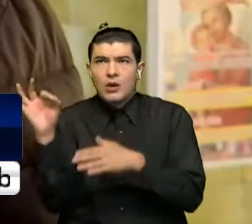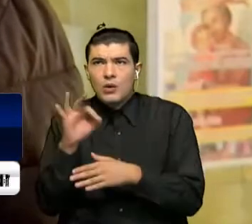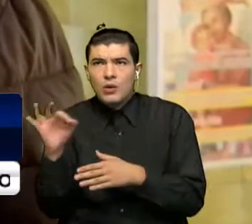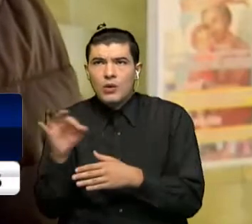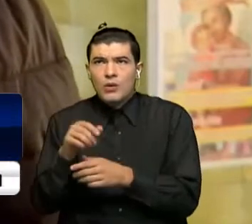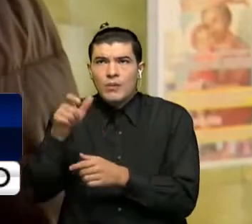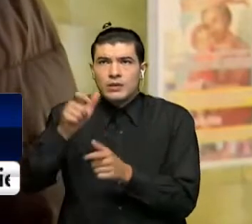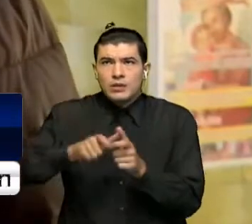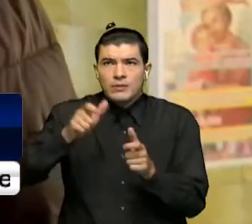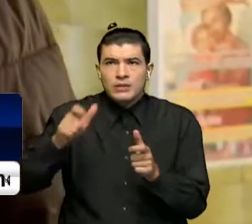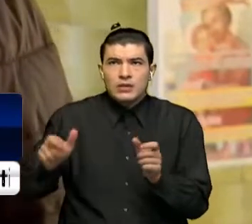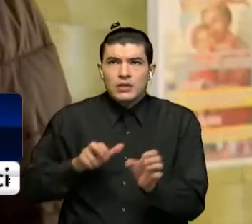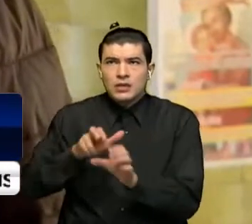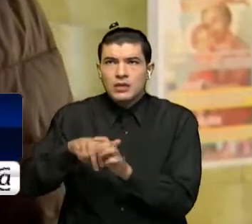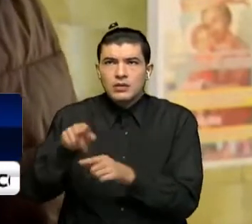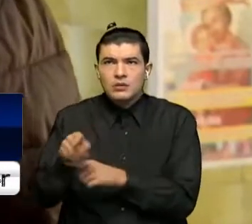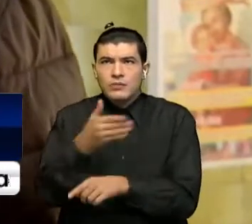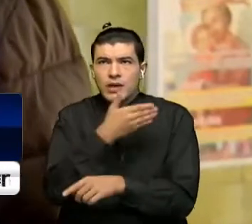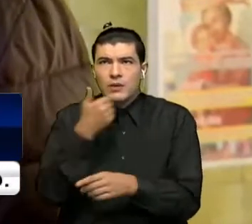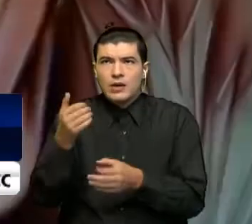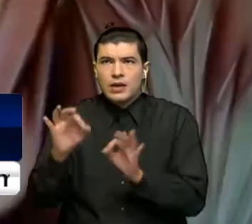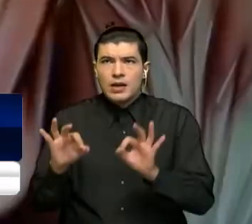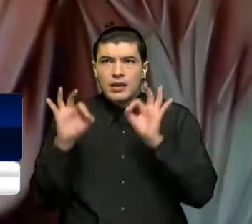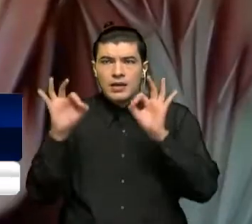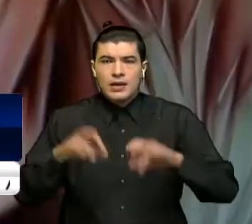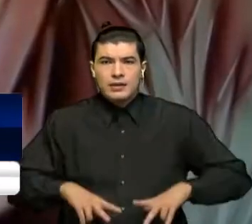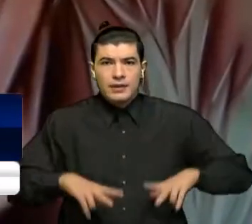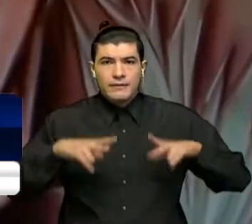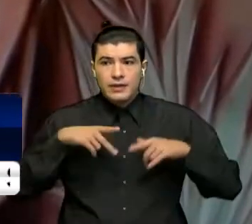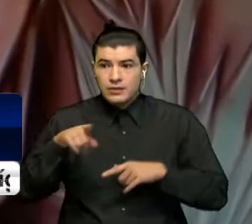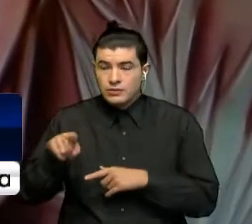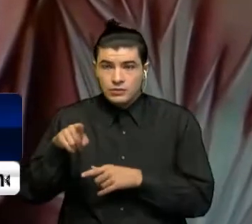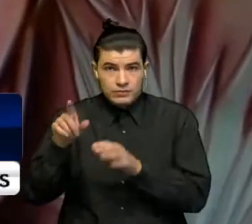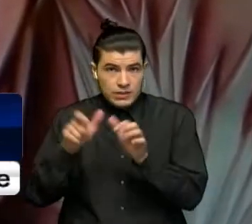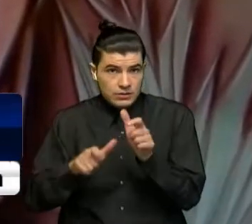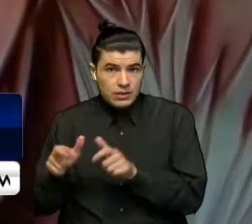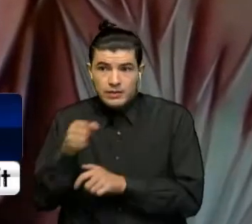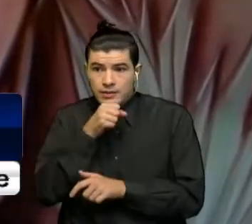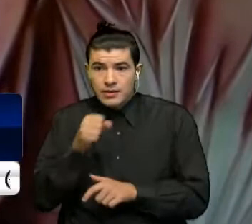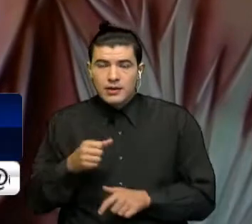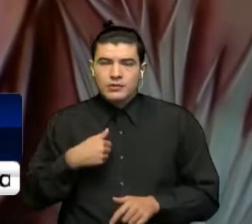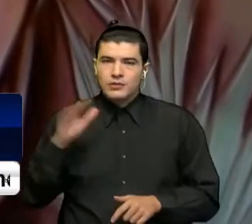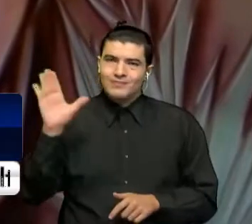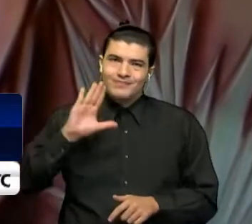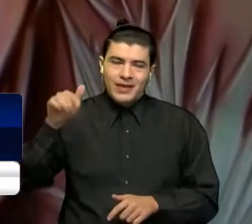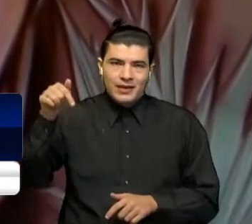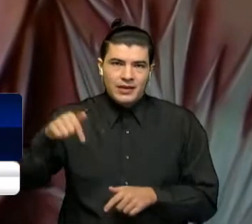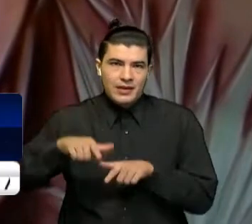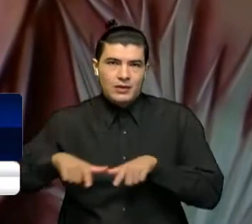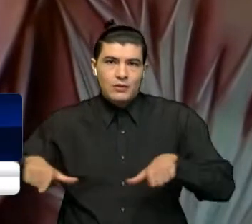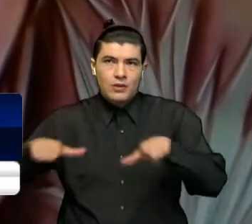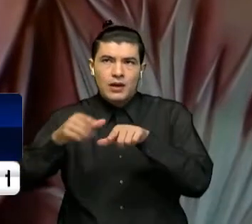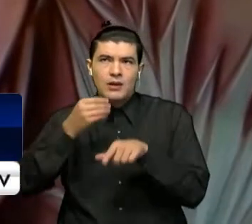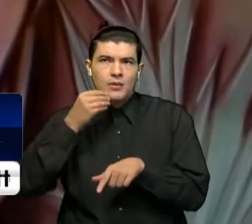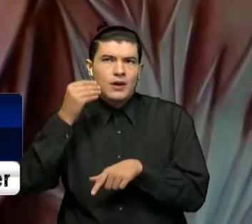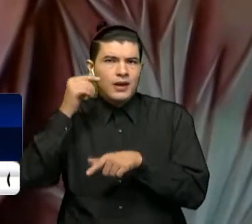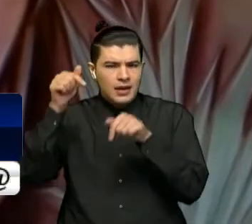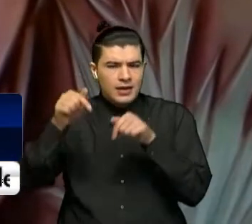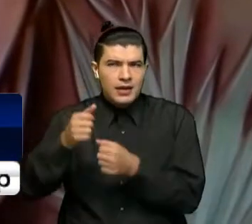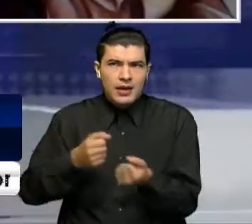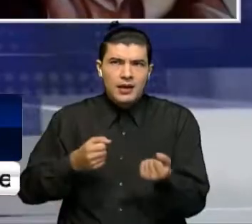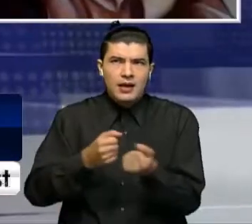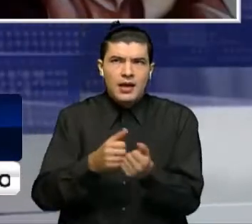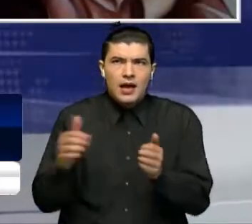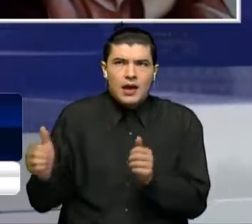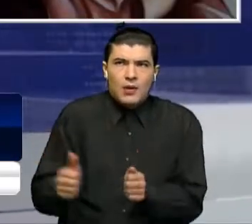persona de cada adulto mayor para mejorar las calidades de vida me despido desde este lugar que cuenta con todo el respaldo y el